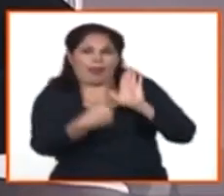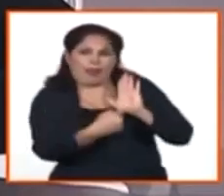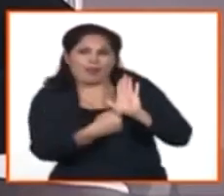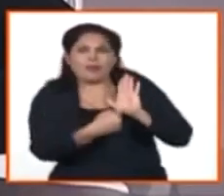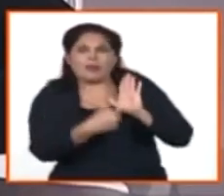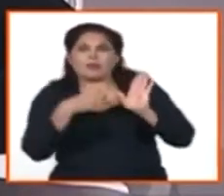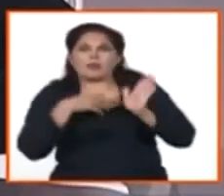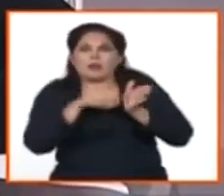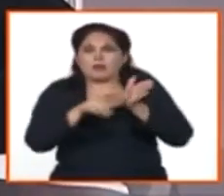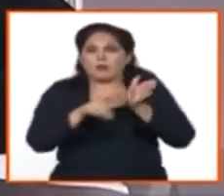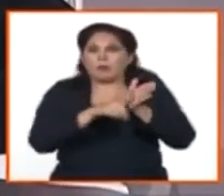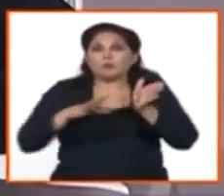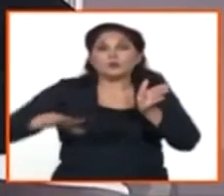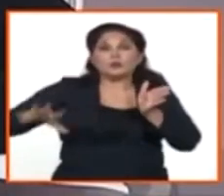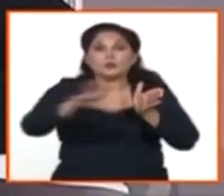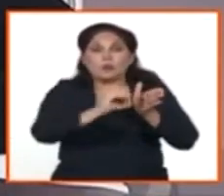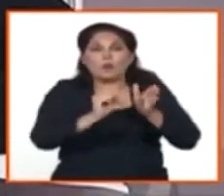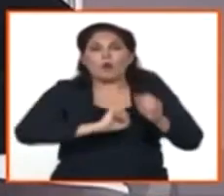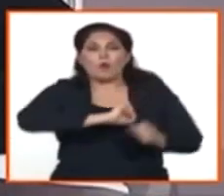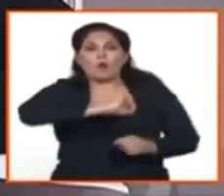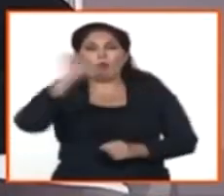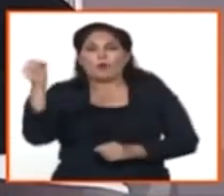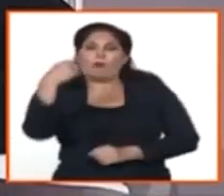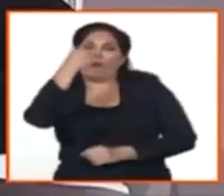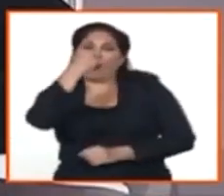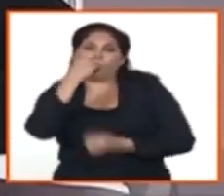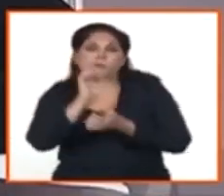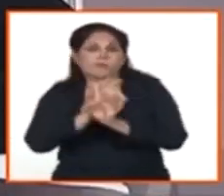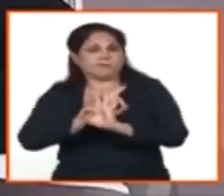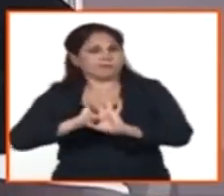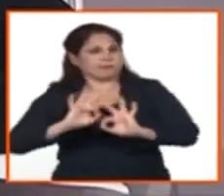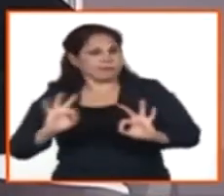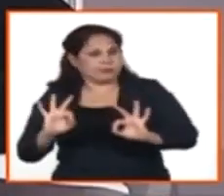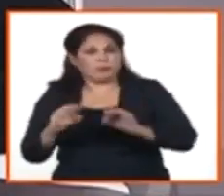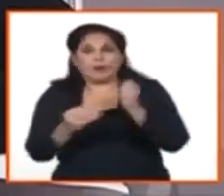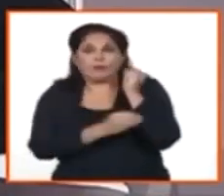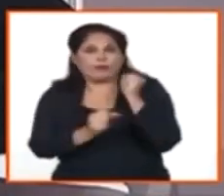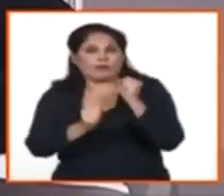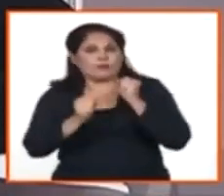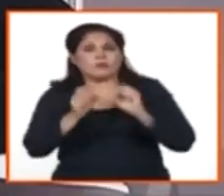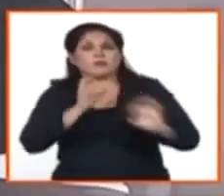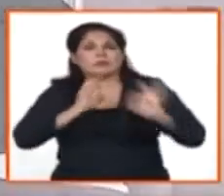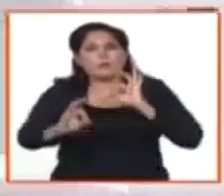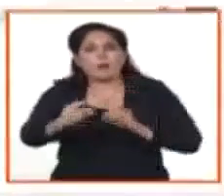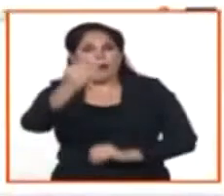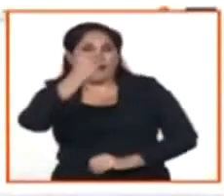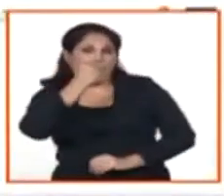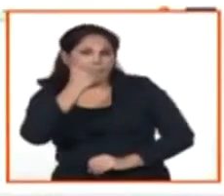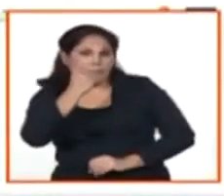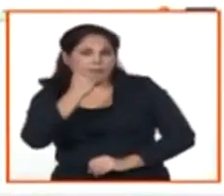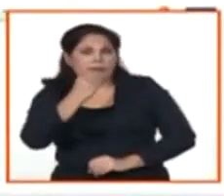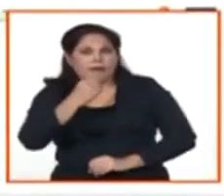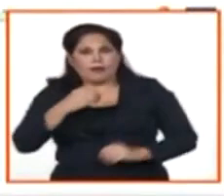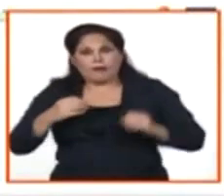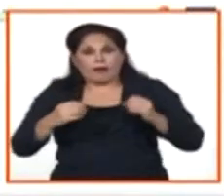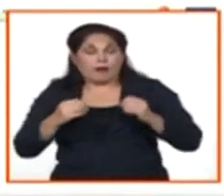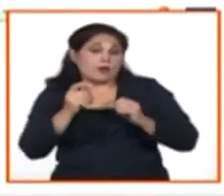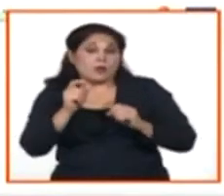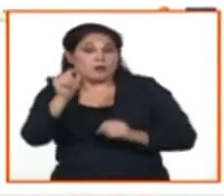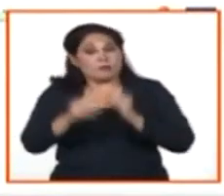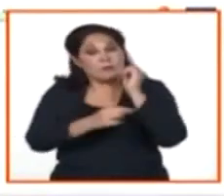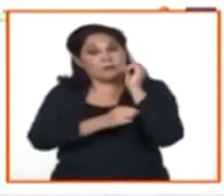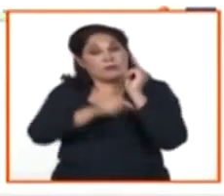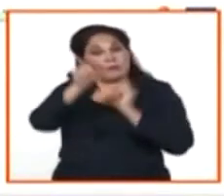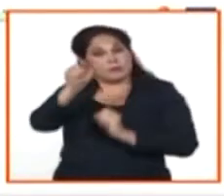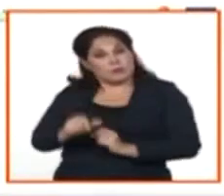jurídico general para alcanzar la soberanía alimentaria, para fortalecer la seguridad alimentaria y nutricional, que es un mandato constitucional que tiene